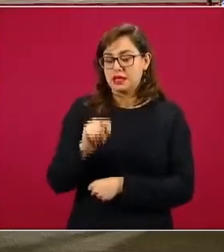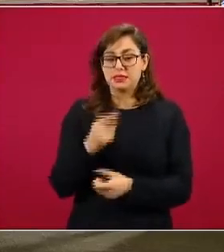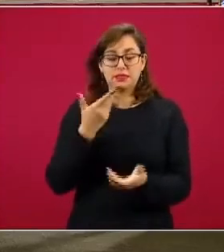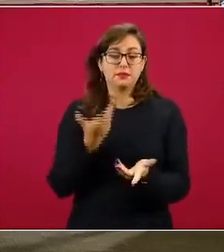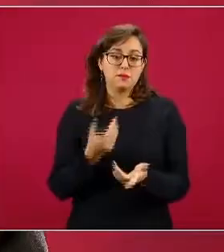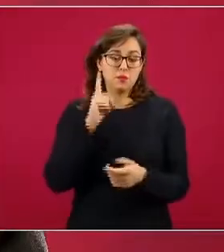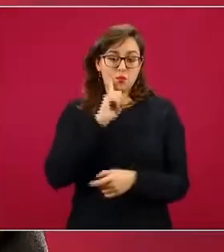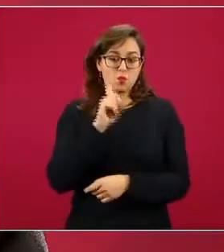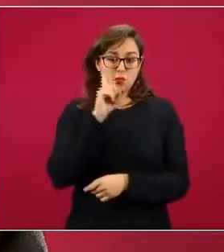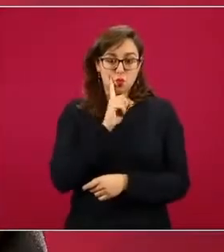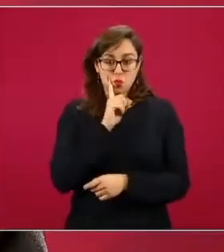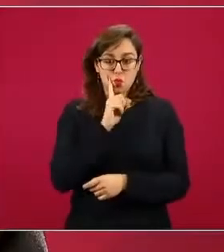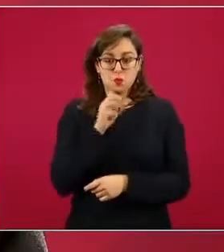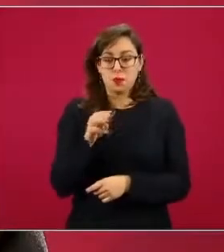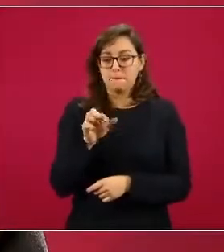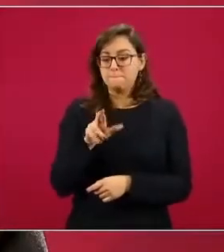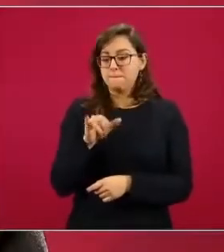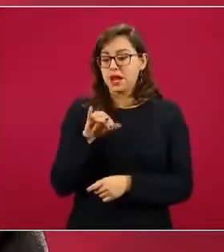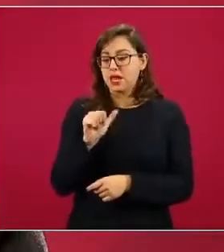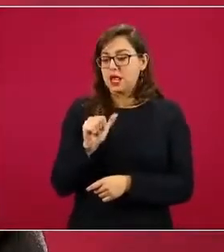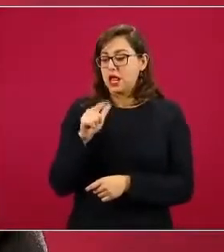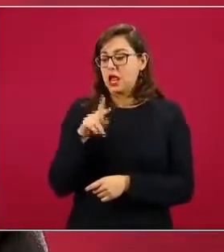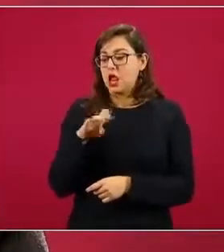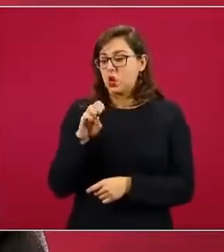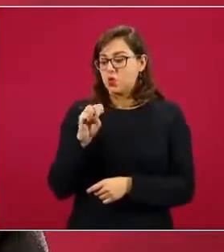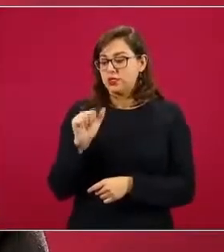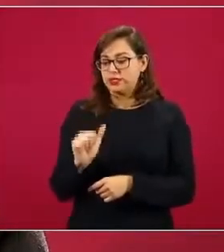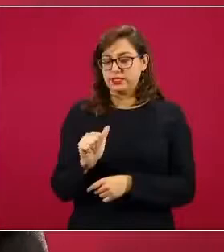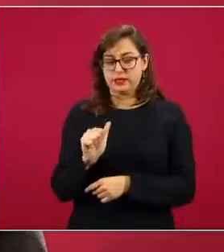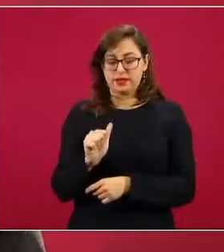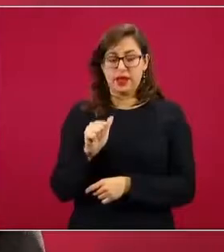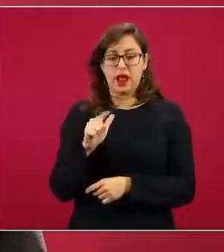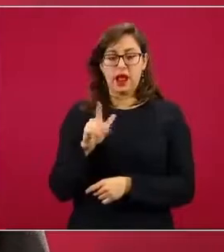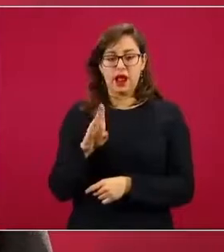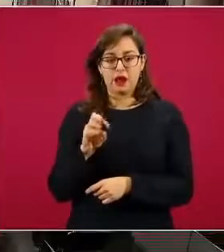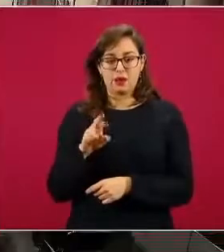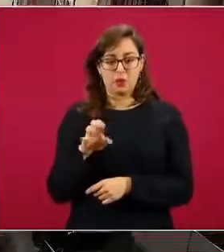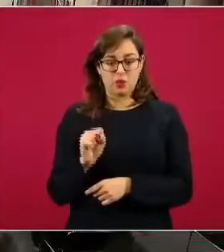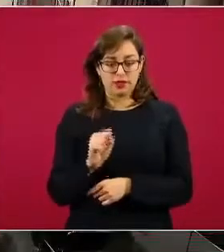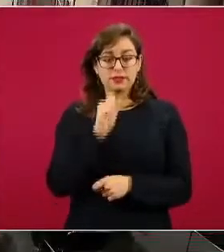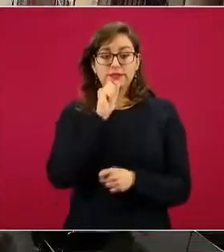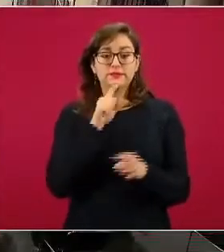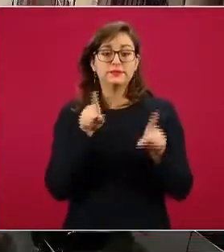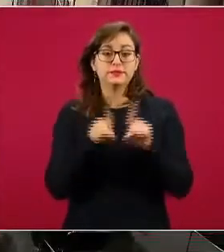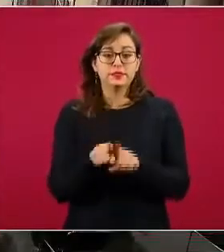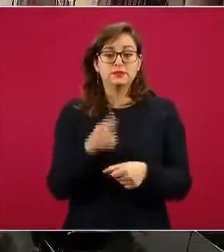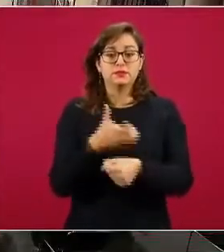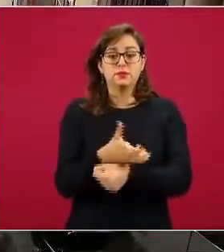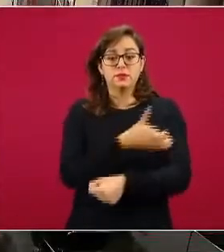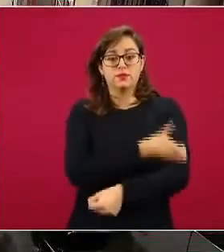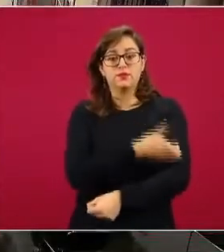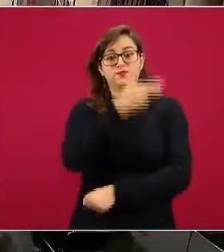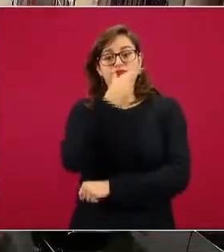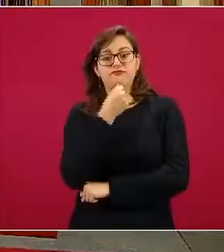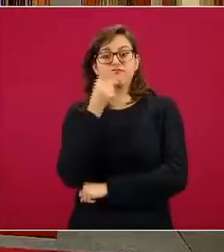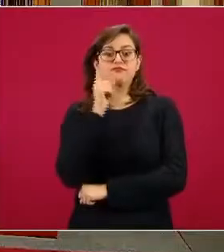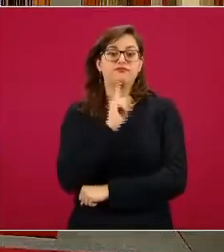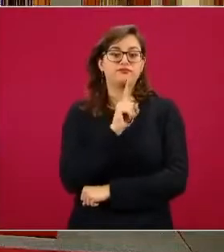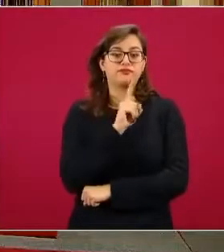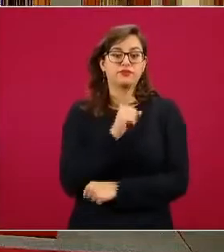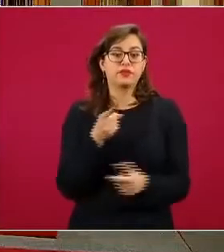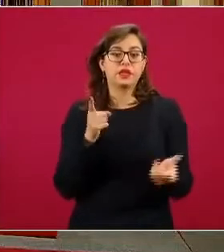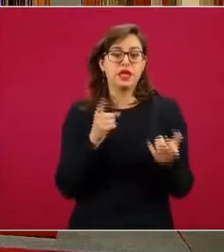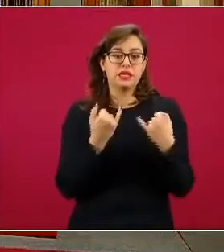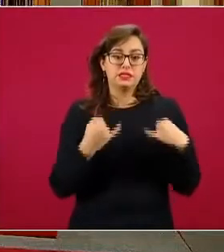y respetada secretaria María Luisa Albores, y las colegas y colegos del Instituto Nacional